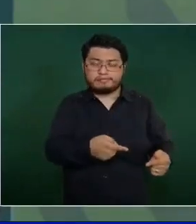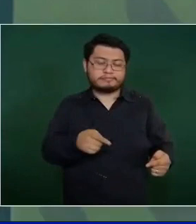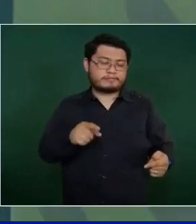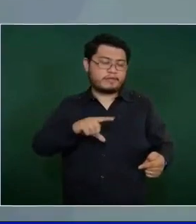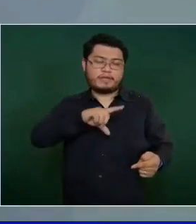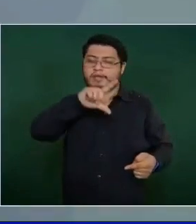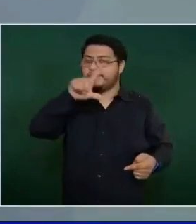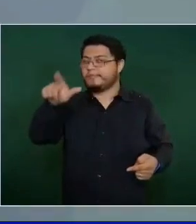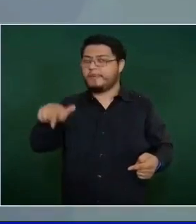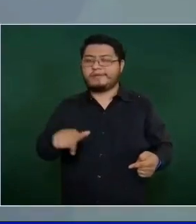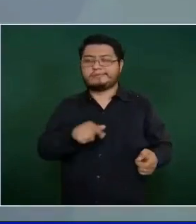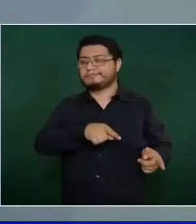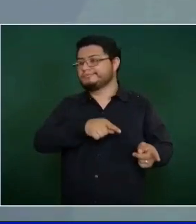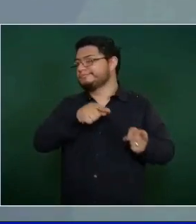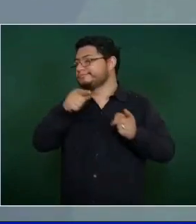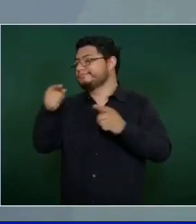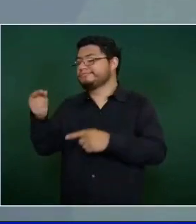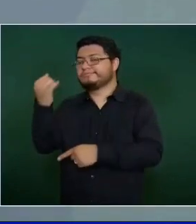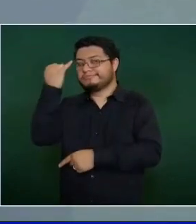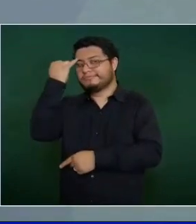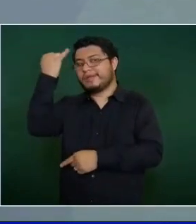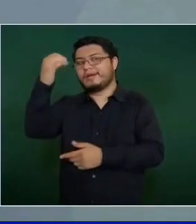desclasan,